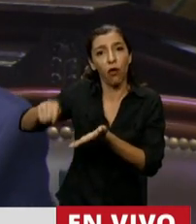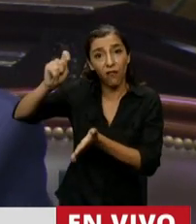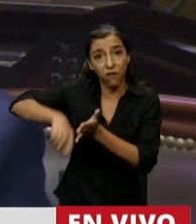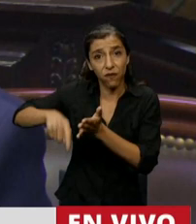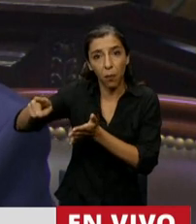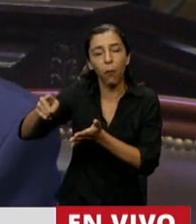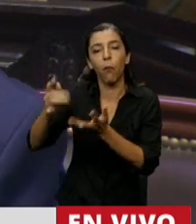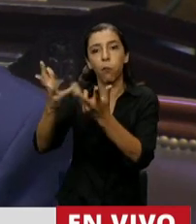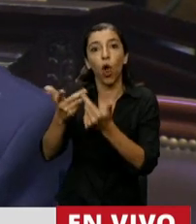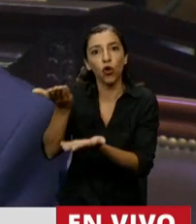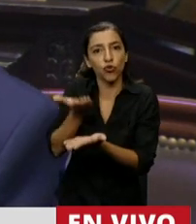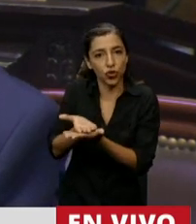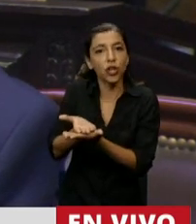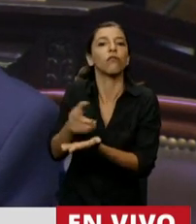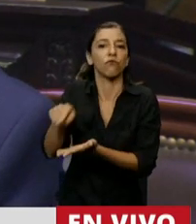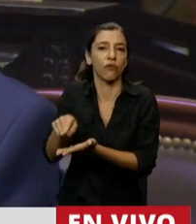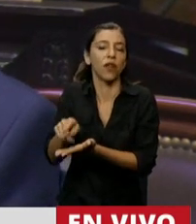de todo el interbloque.